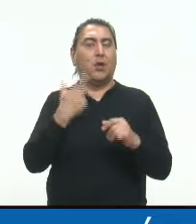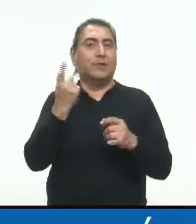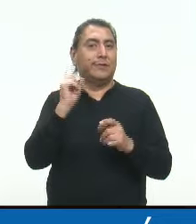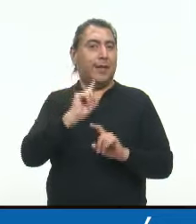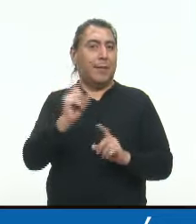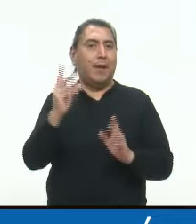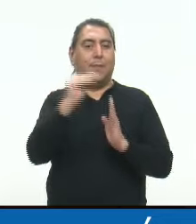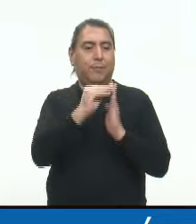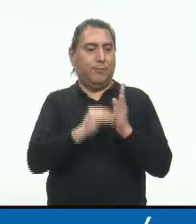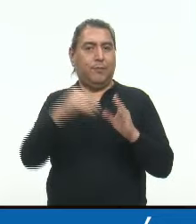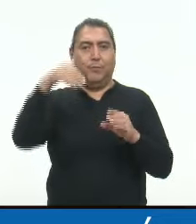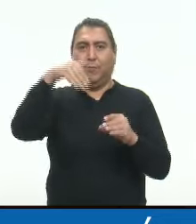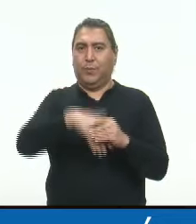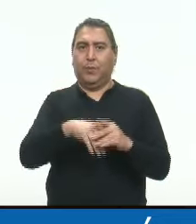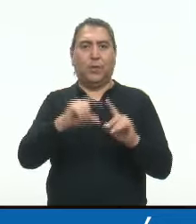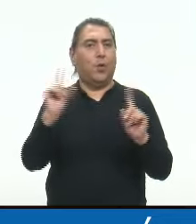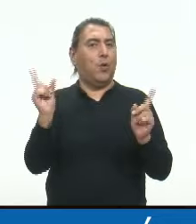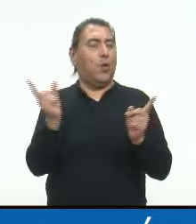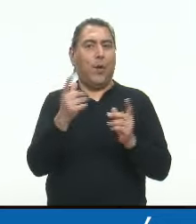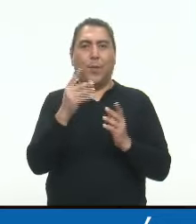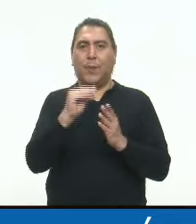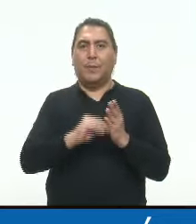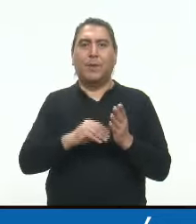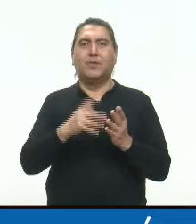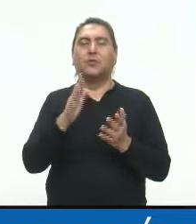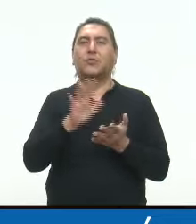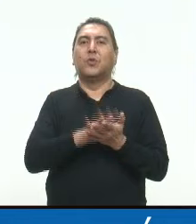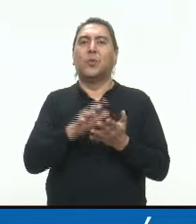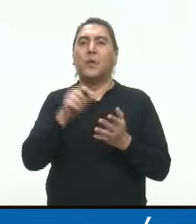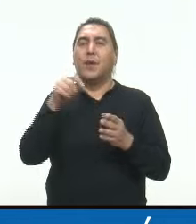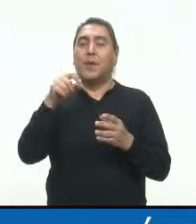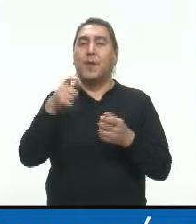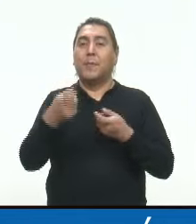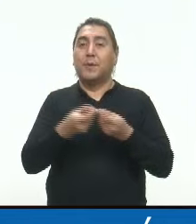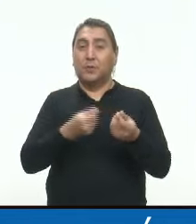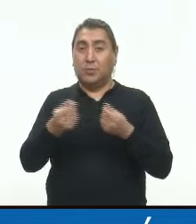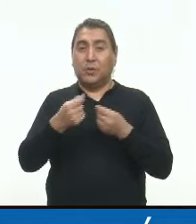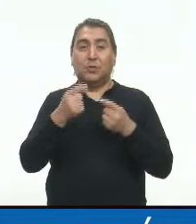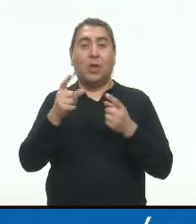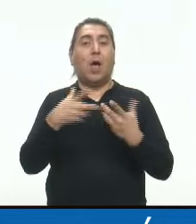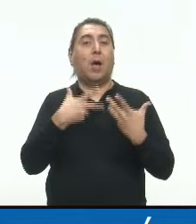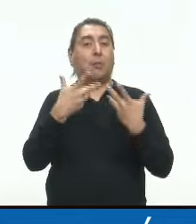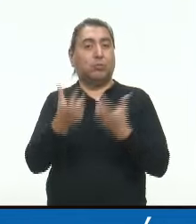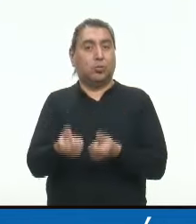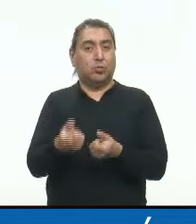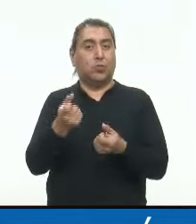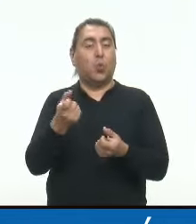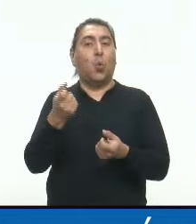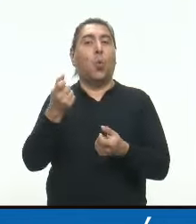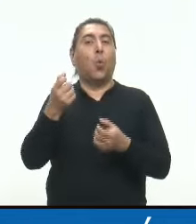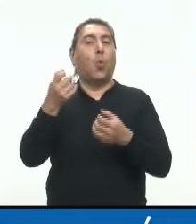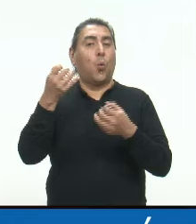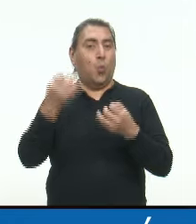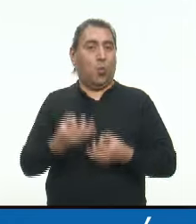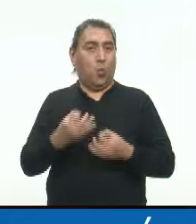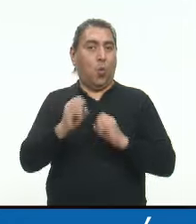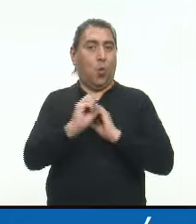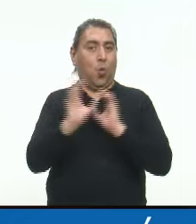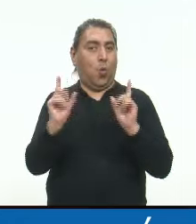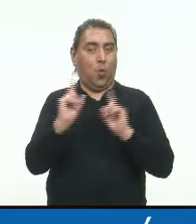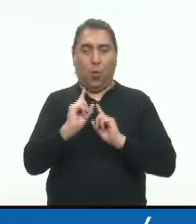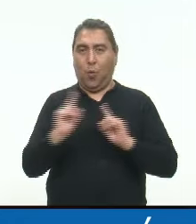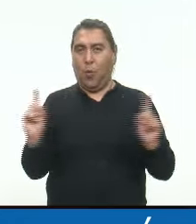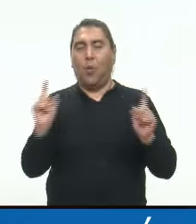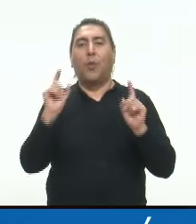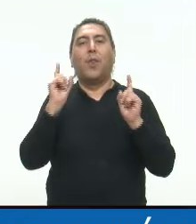en el presupuesto, no tenían partida presupuestaria ni tenían el respaldo jurídico concreto. Más allá de